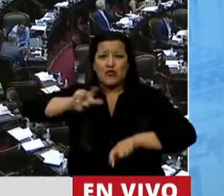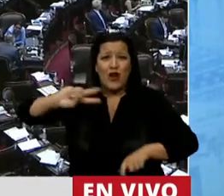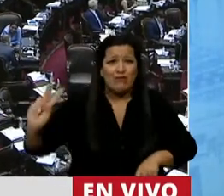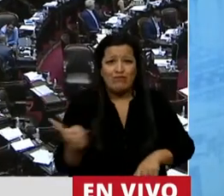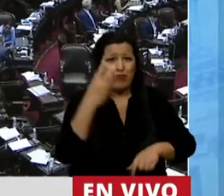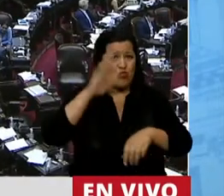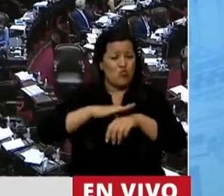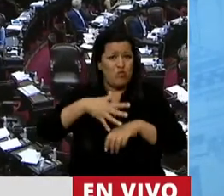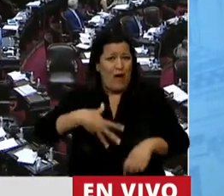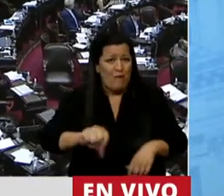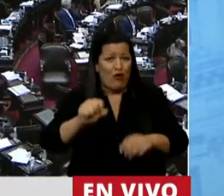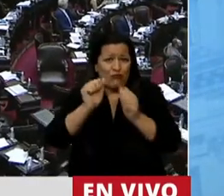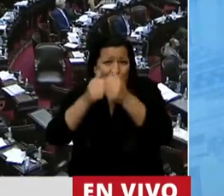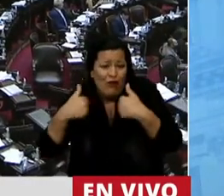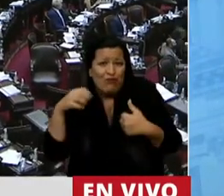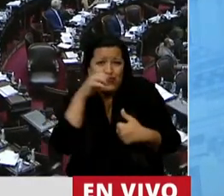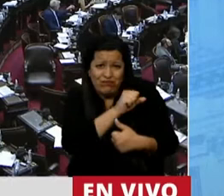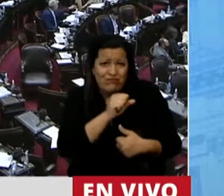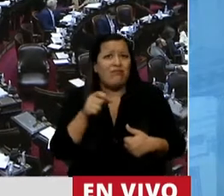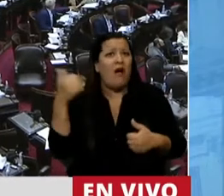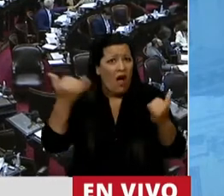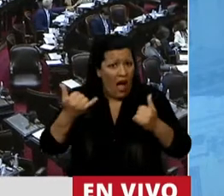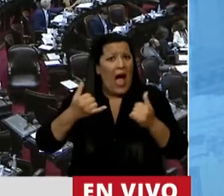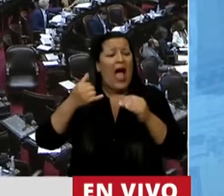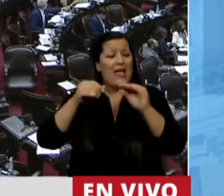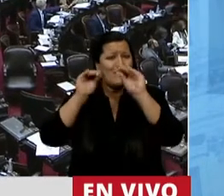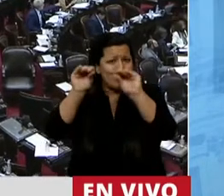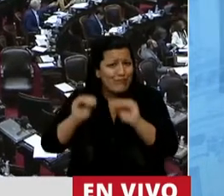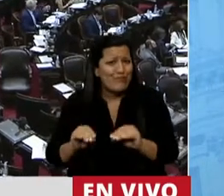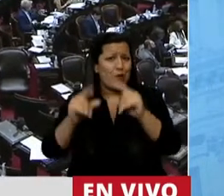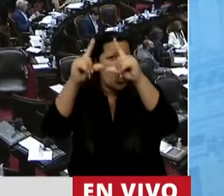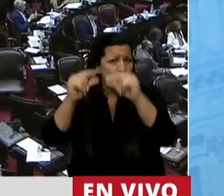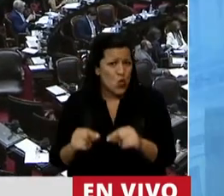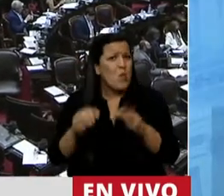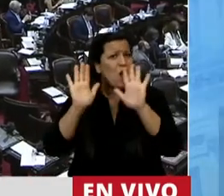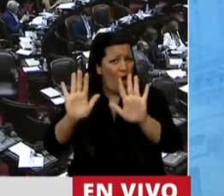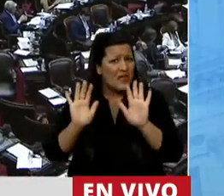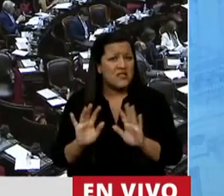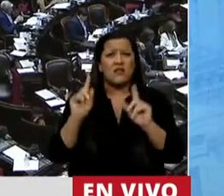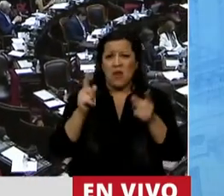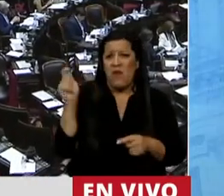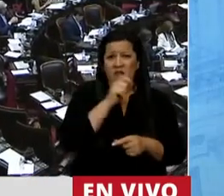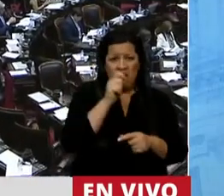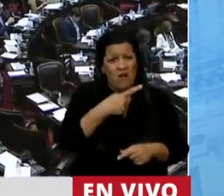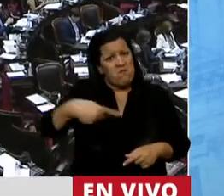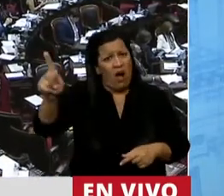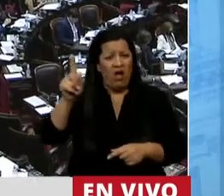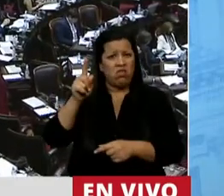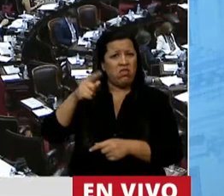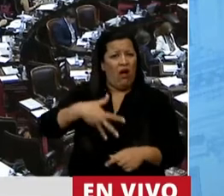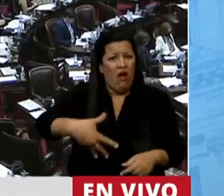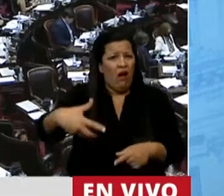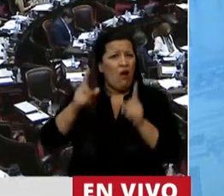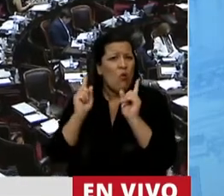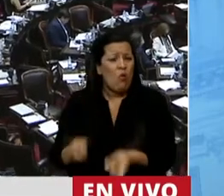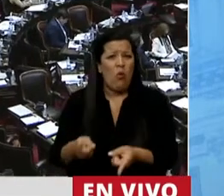que cuentan las estadísticas oficiales de la recuperación de la democracia, las niñas condenadas a gestar que